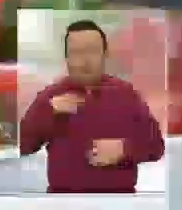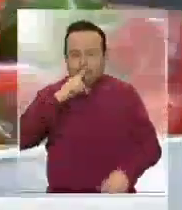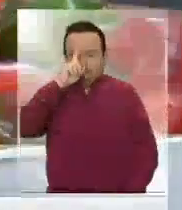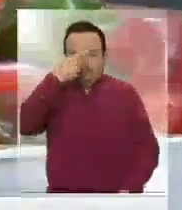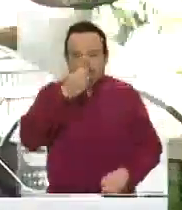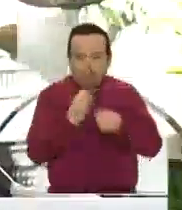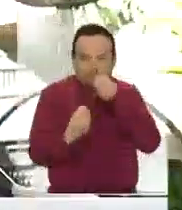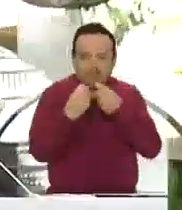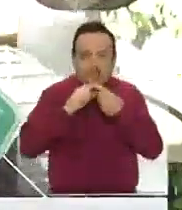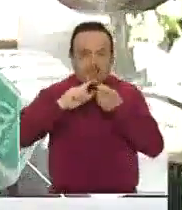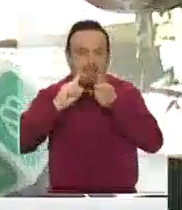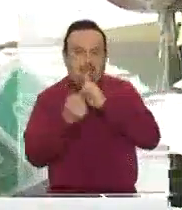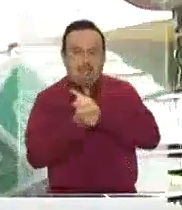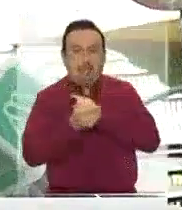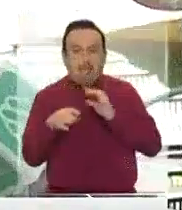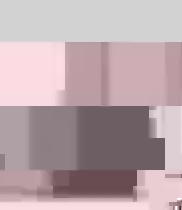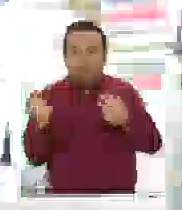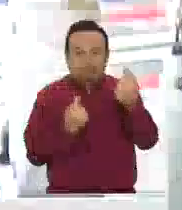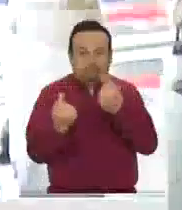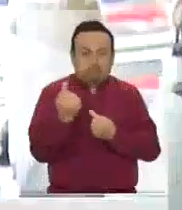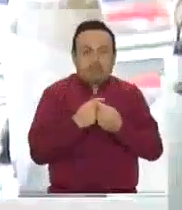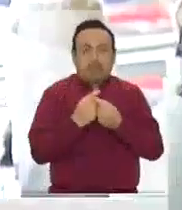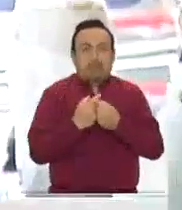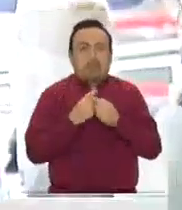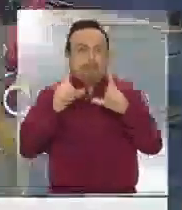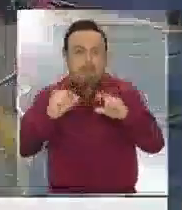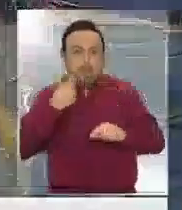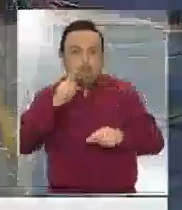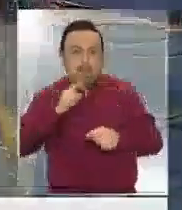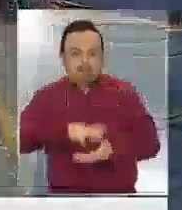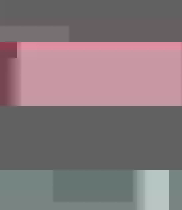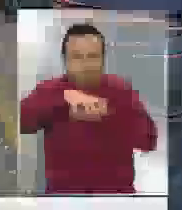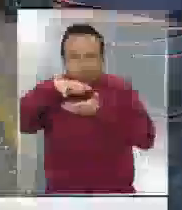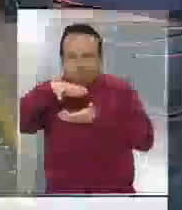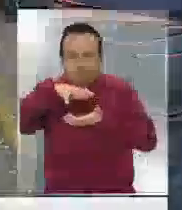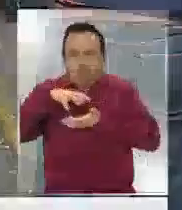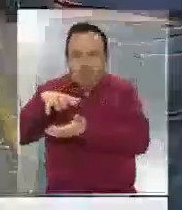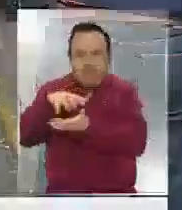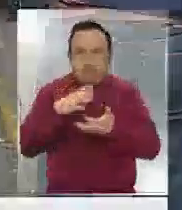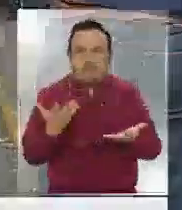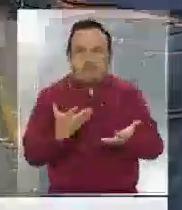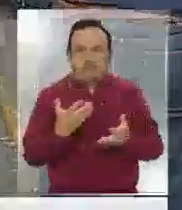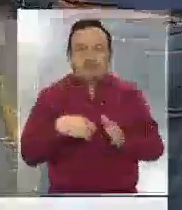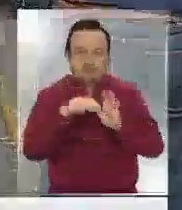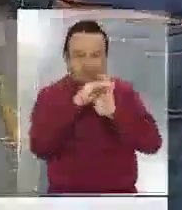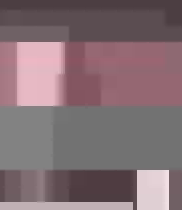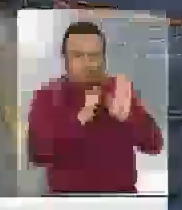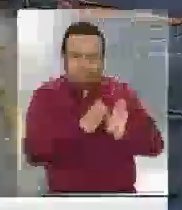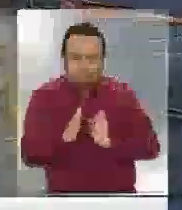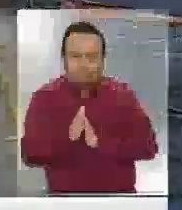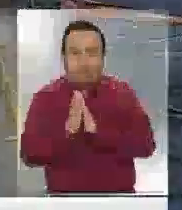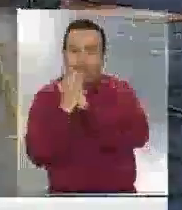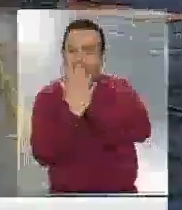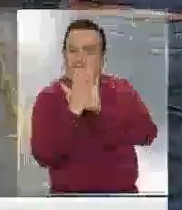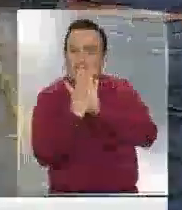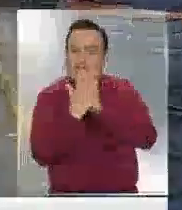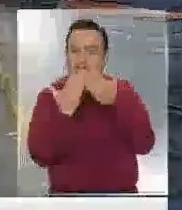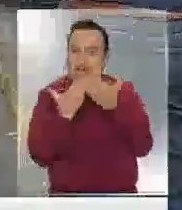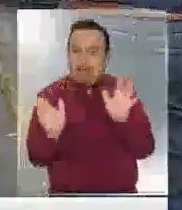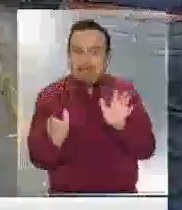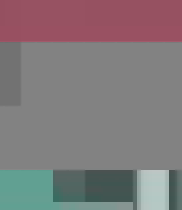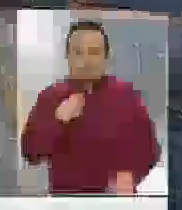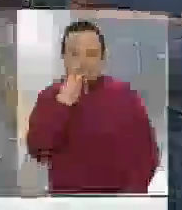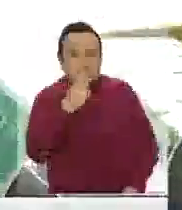la cuarentena. Viene menos gente, pero compra más cosas. Como desesperado. Los protocolos sanitarios hacen que las ferias libres se vean mucho